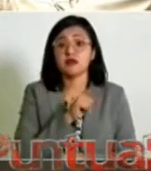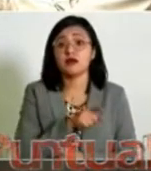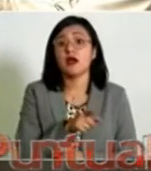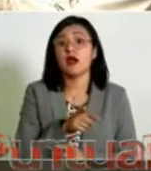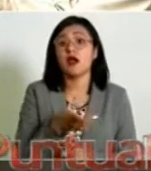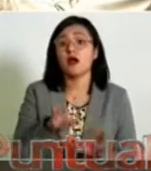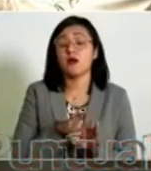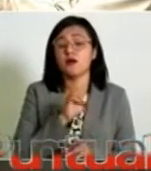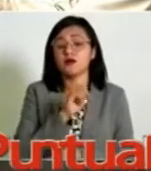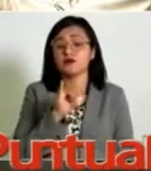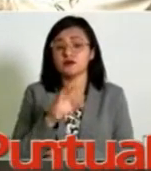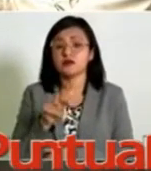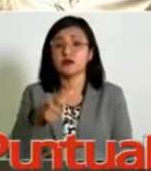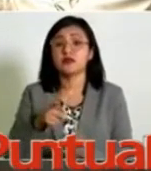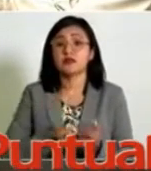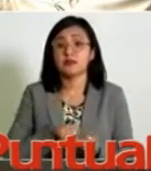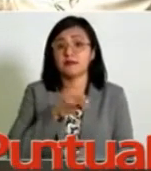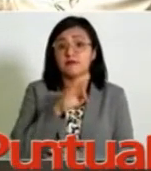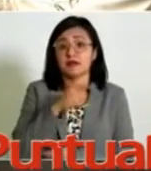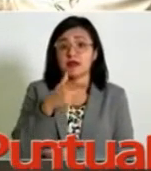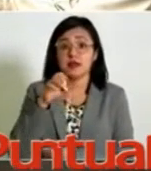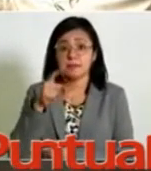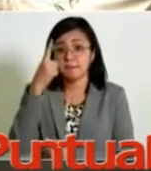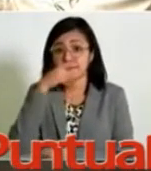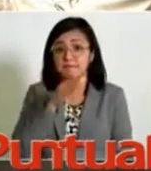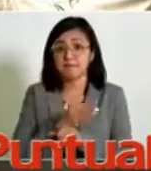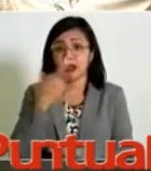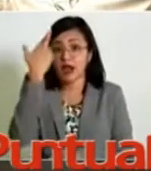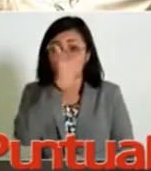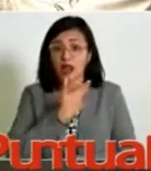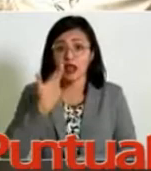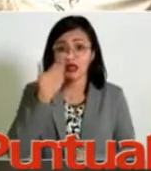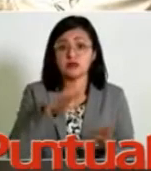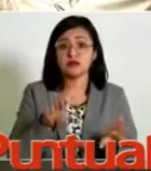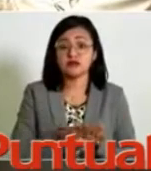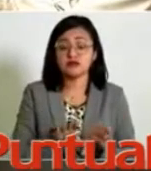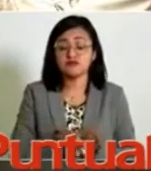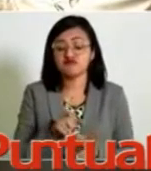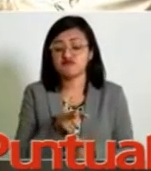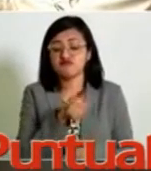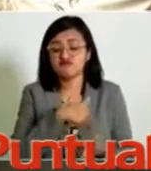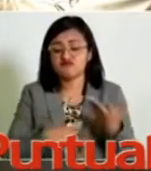de la fiscalía general del estado para que revise el desempeño